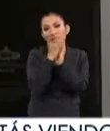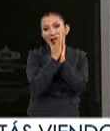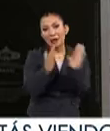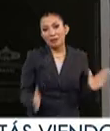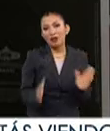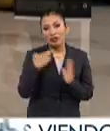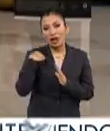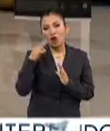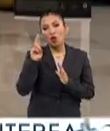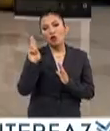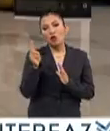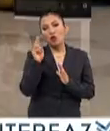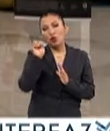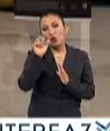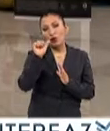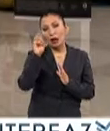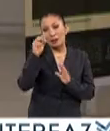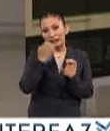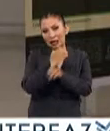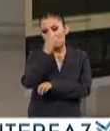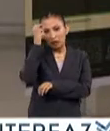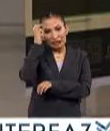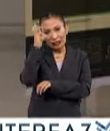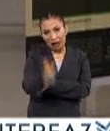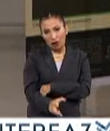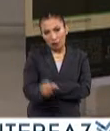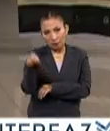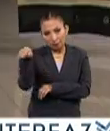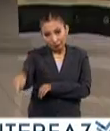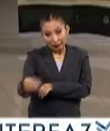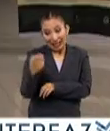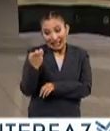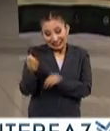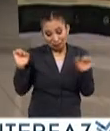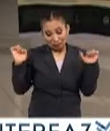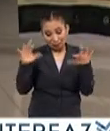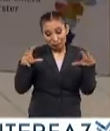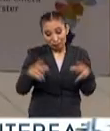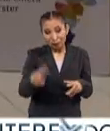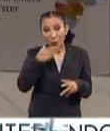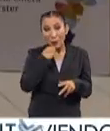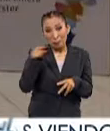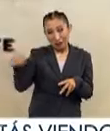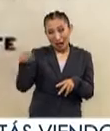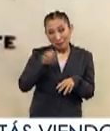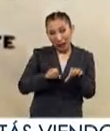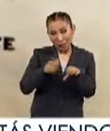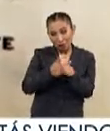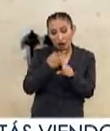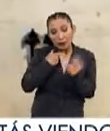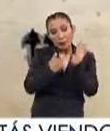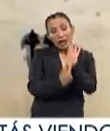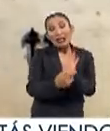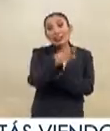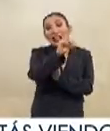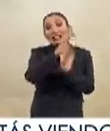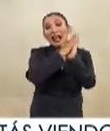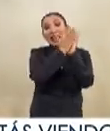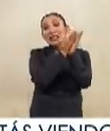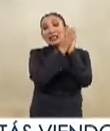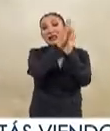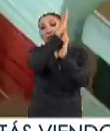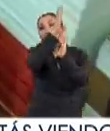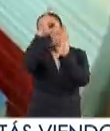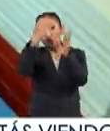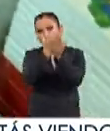del Libro de la Universidad Autónoma del Estado de Hidalgo. En este foro, el diplomático presentó los primeros 30 títulos